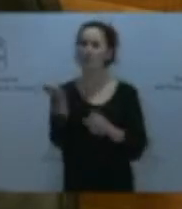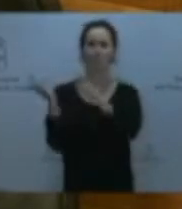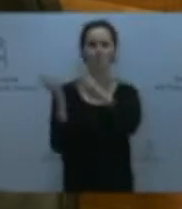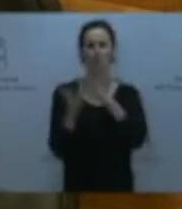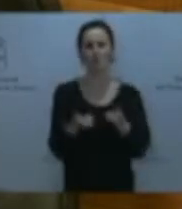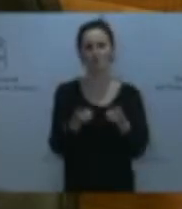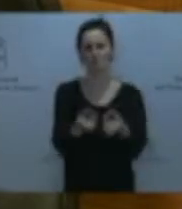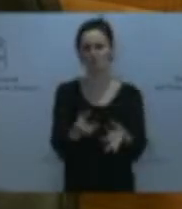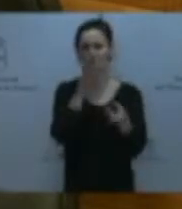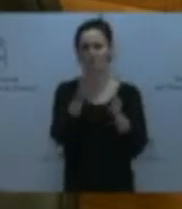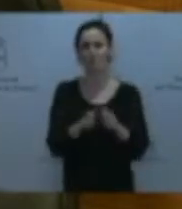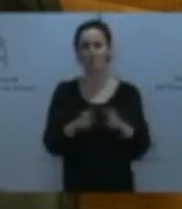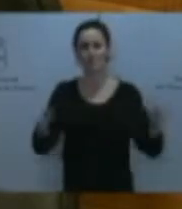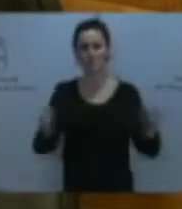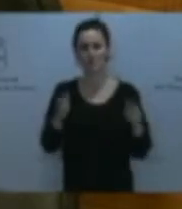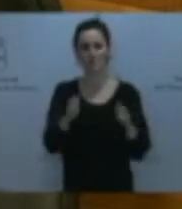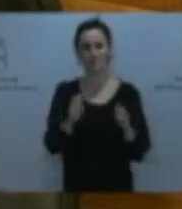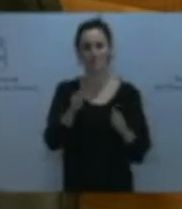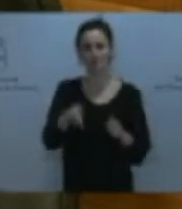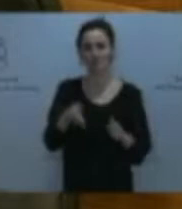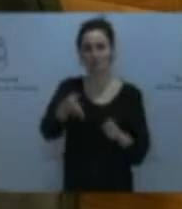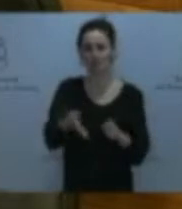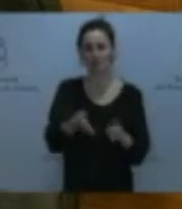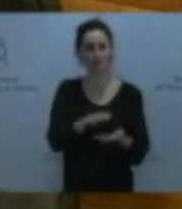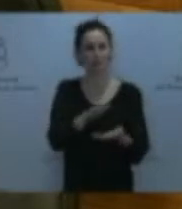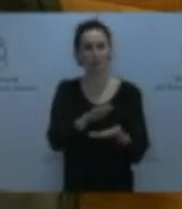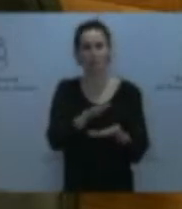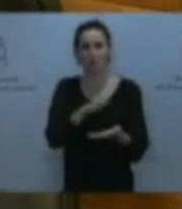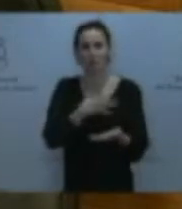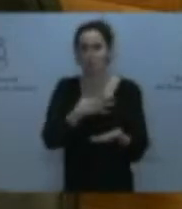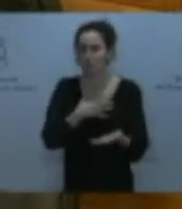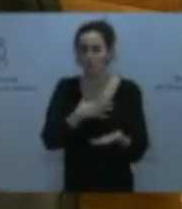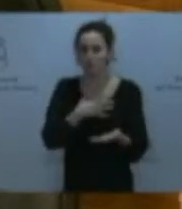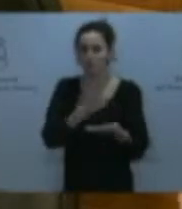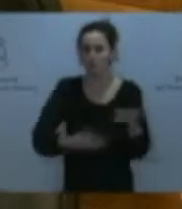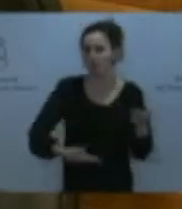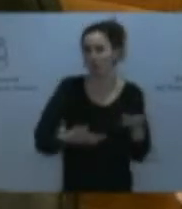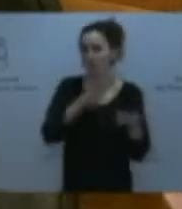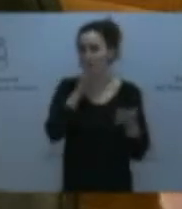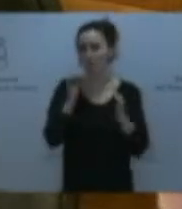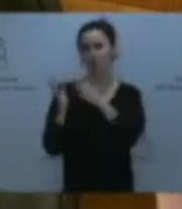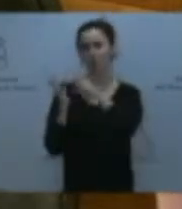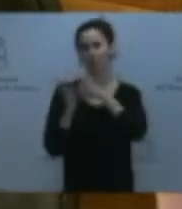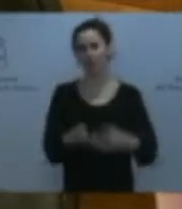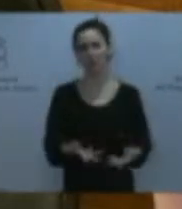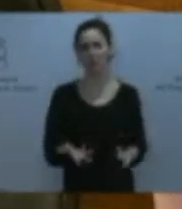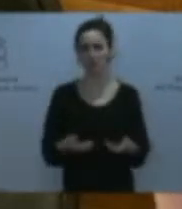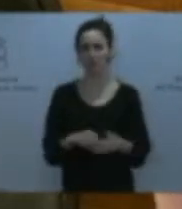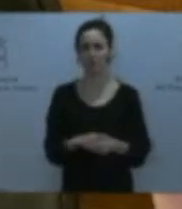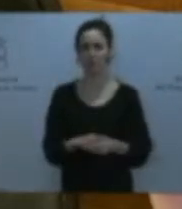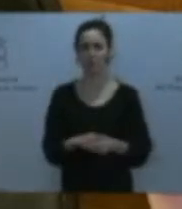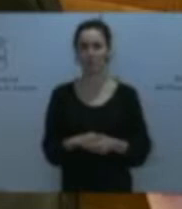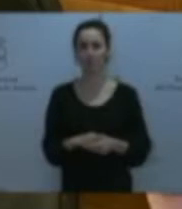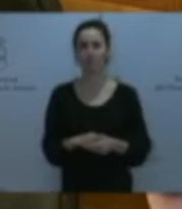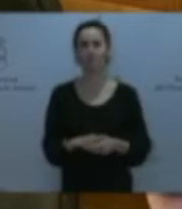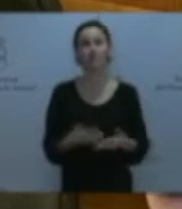de un aumento de la población haciendo referencia, como salió en la prensa, a los últimos censos. Mire, cuando